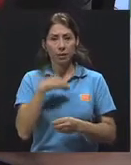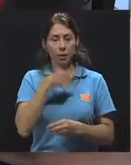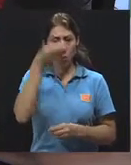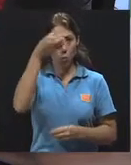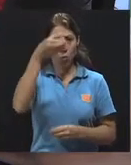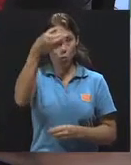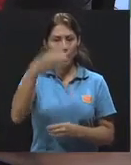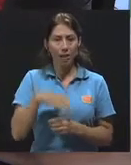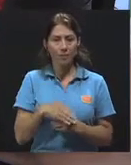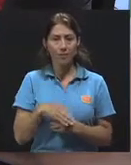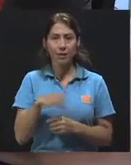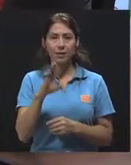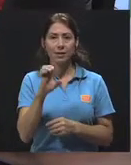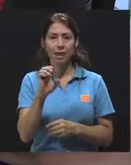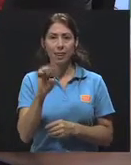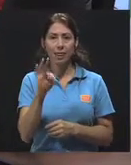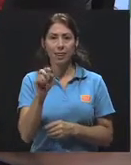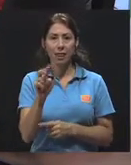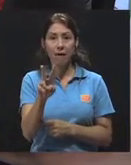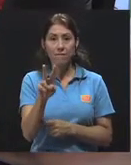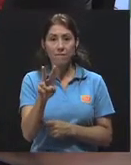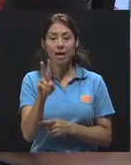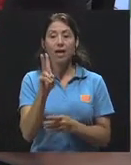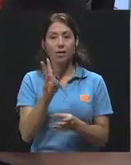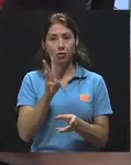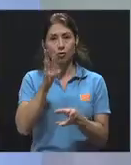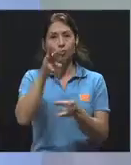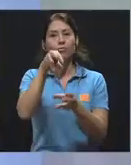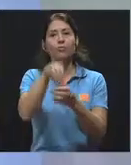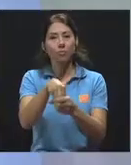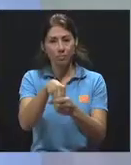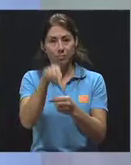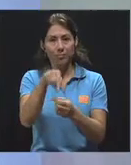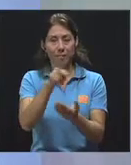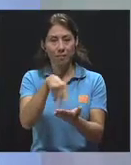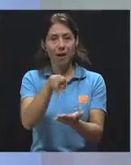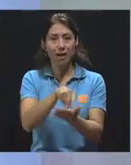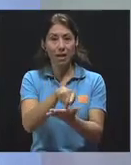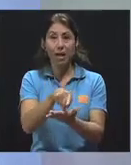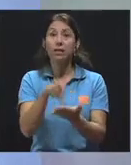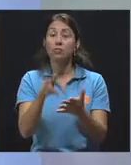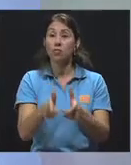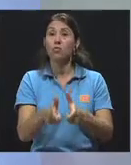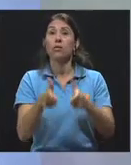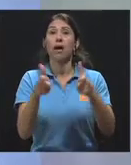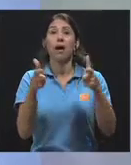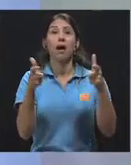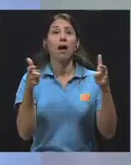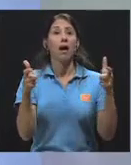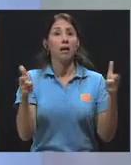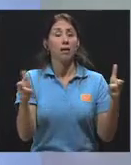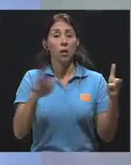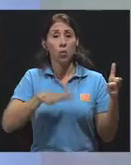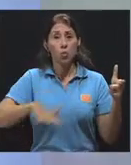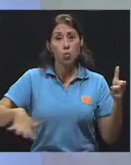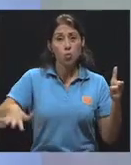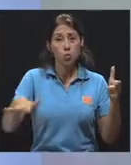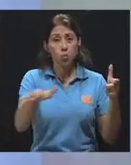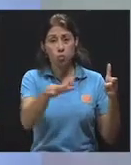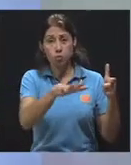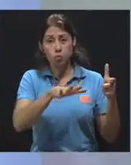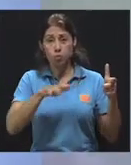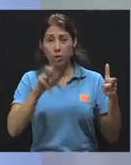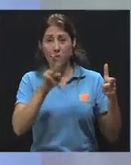Cultura. El CETAF es uno de los proyectos que están dentro del parque, que es un proyecto muy grande y ambicioso, en un terreno de